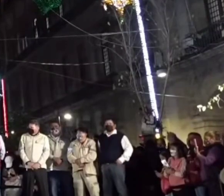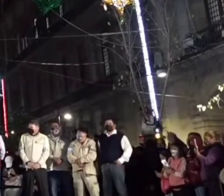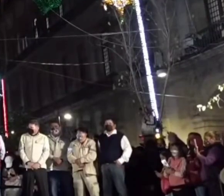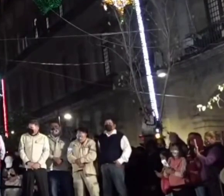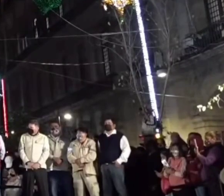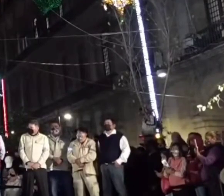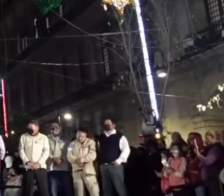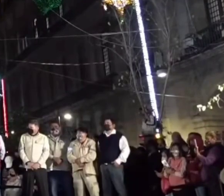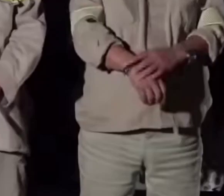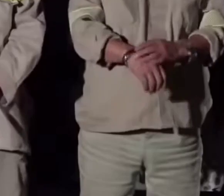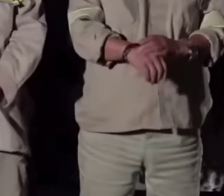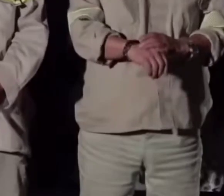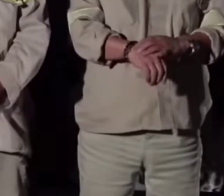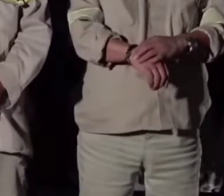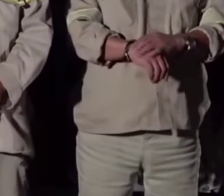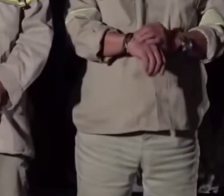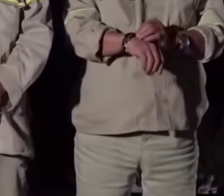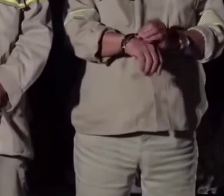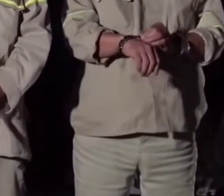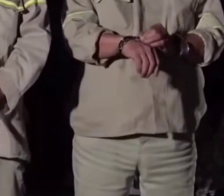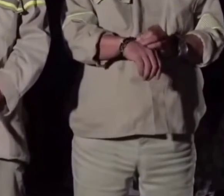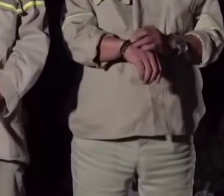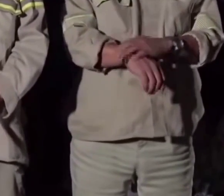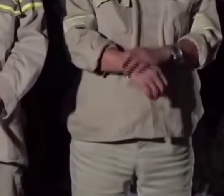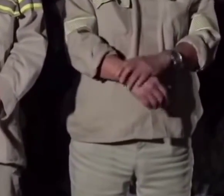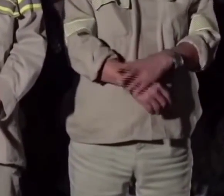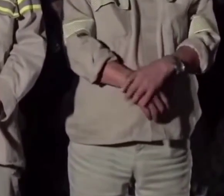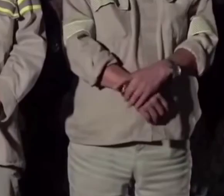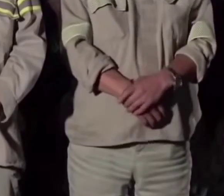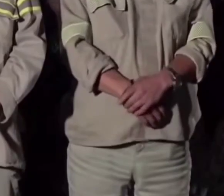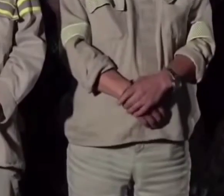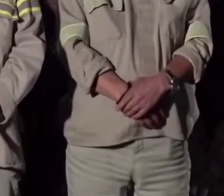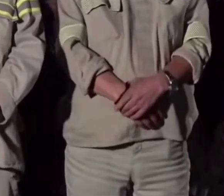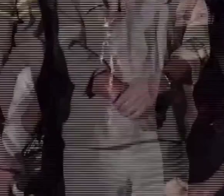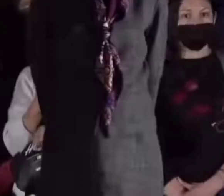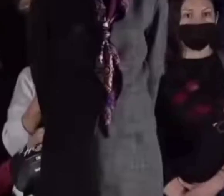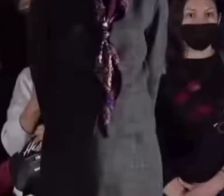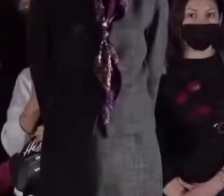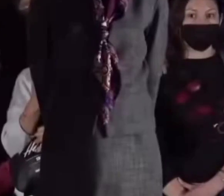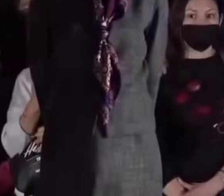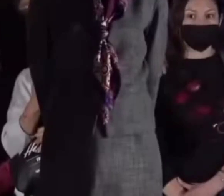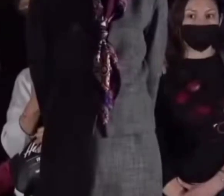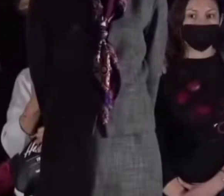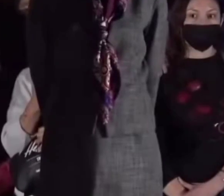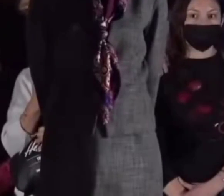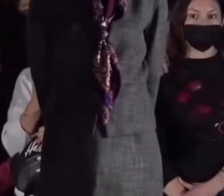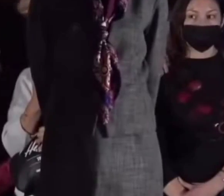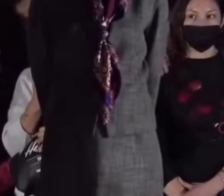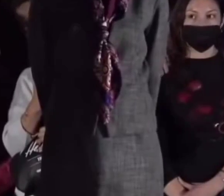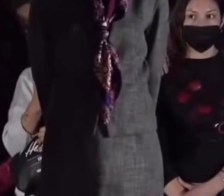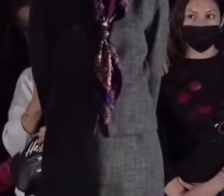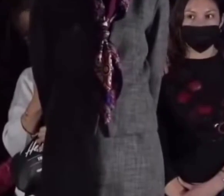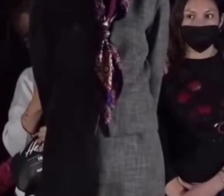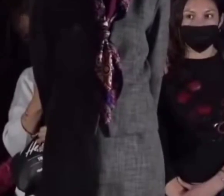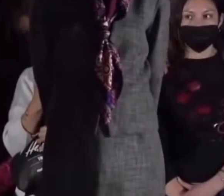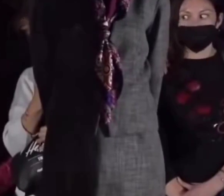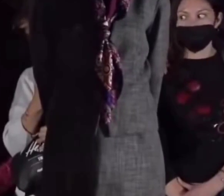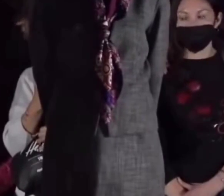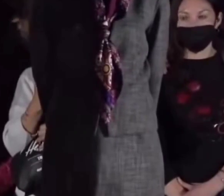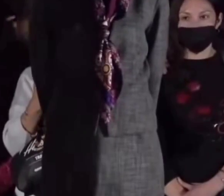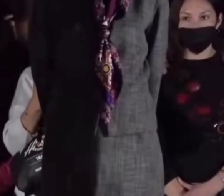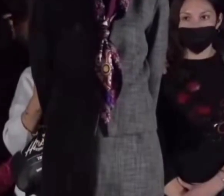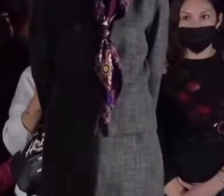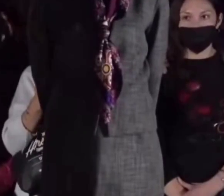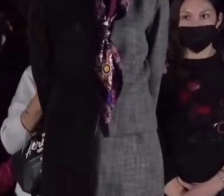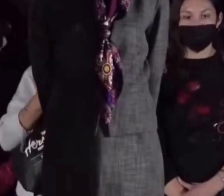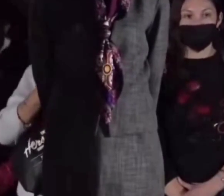estos alumbrados para diferentes festividades. Aquí inician sus trabajos desde agosto y los vienen concluyendo en diciembre,